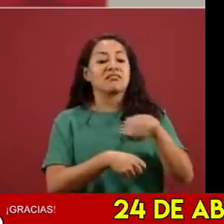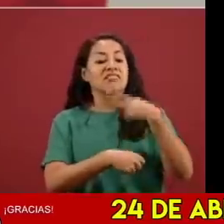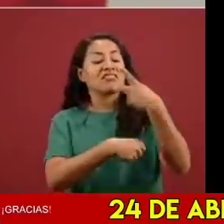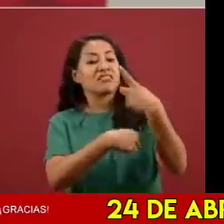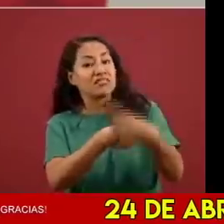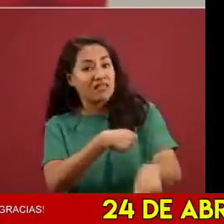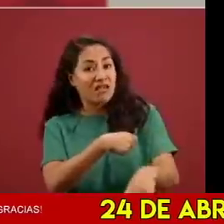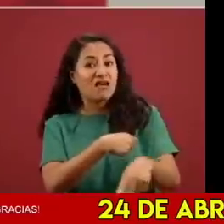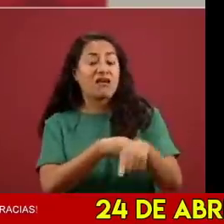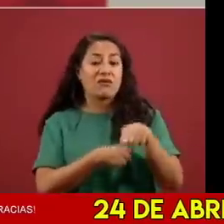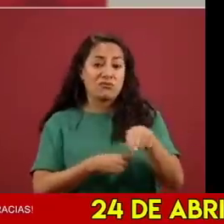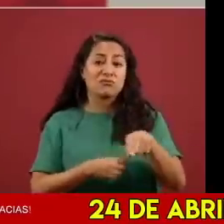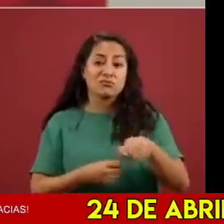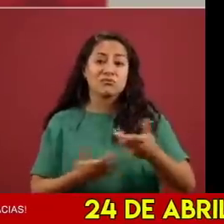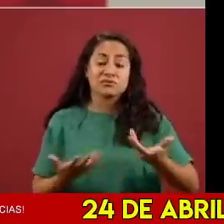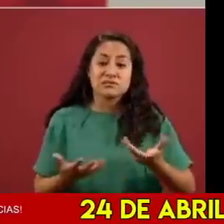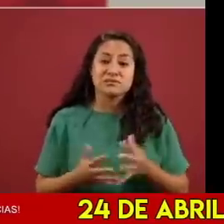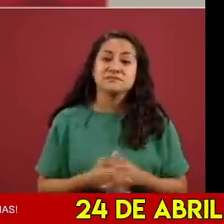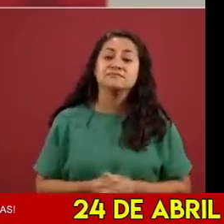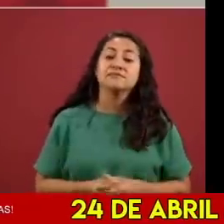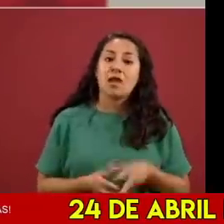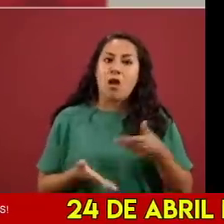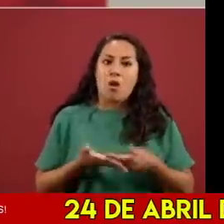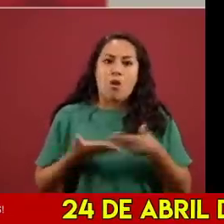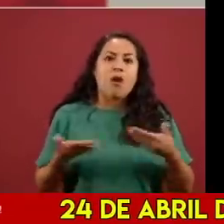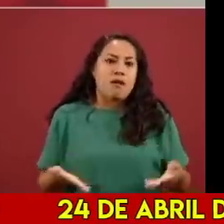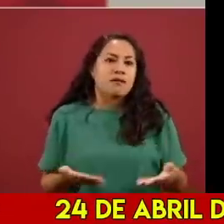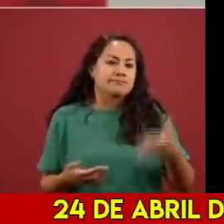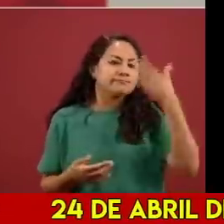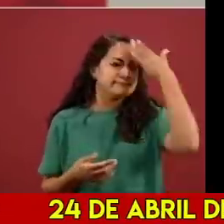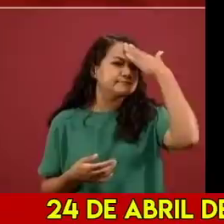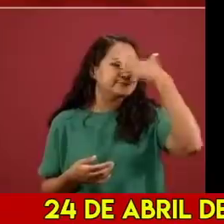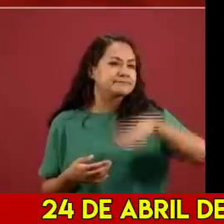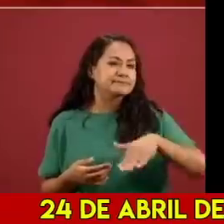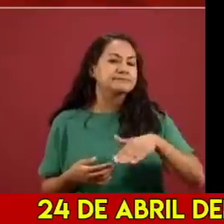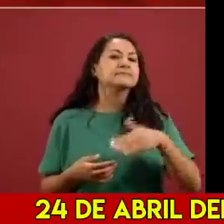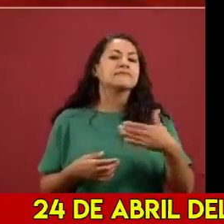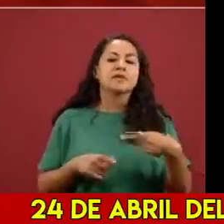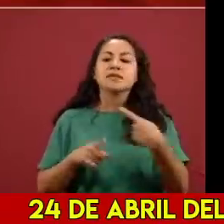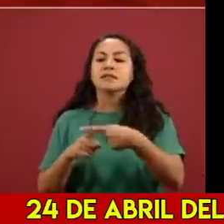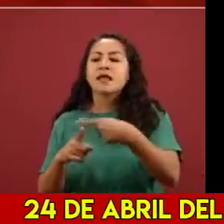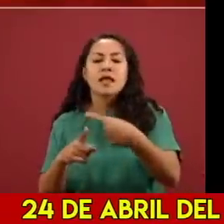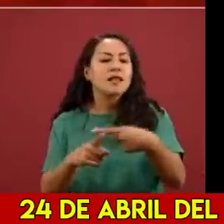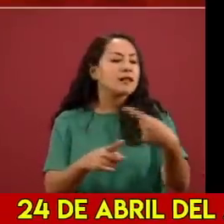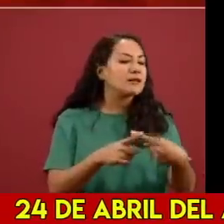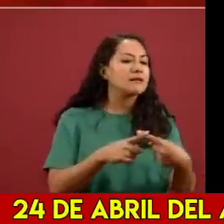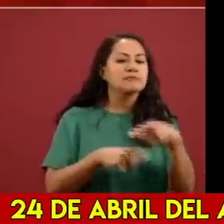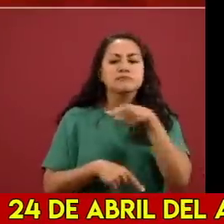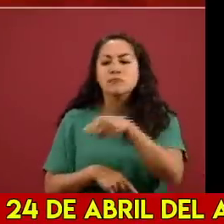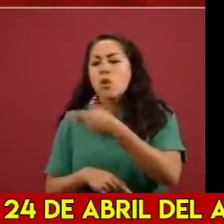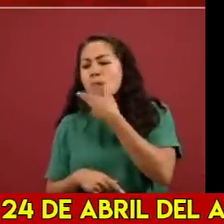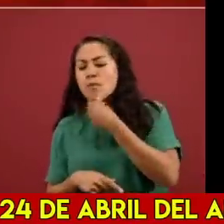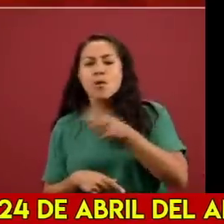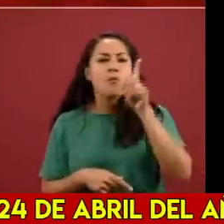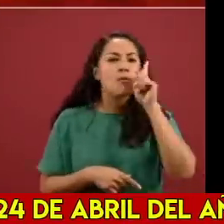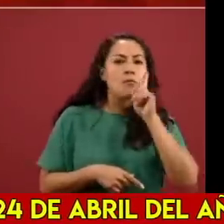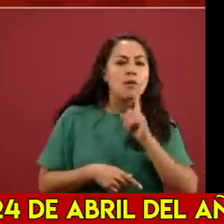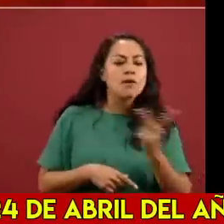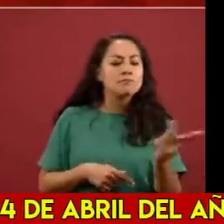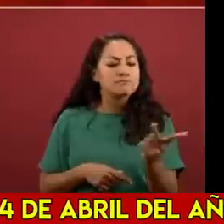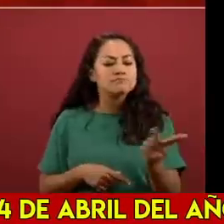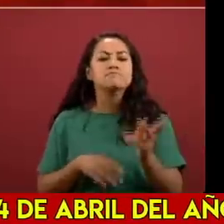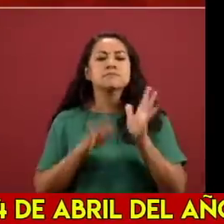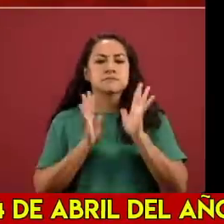algunas lesiones pero hoy sabemos que los agresores un hombre y una mujer fueron detenidos